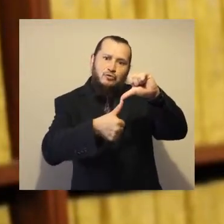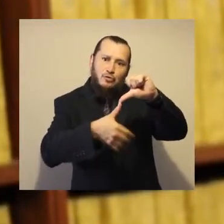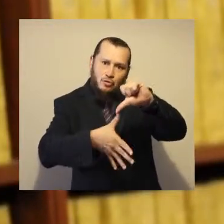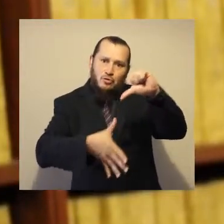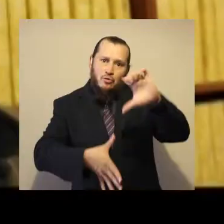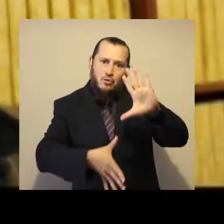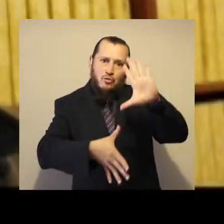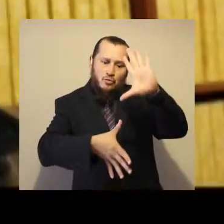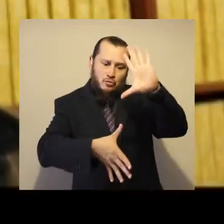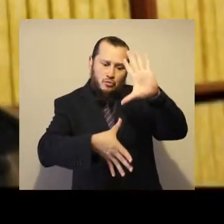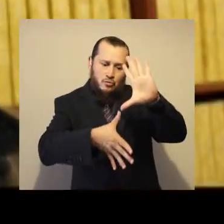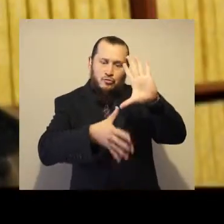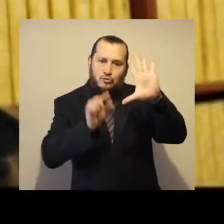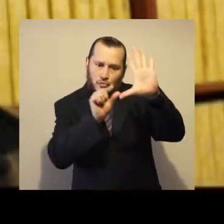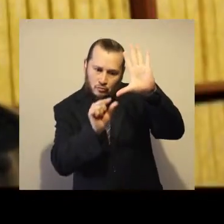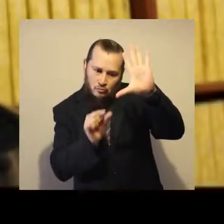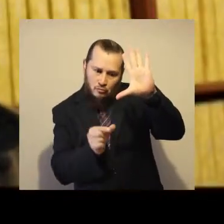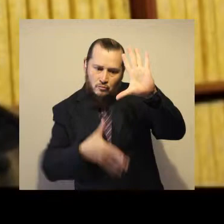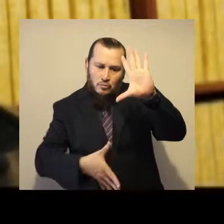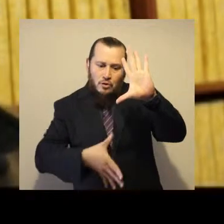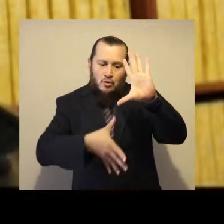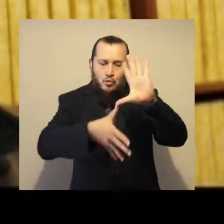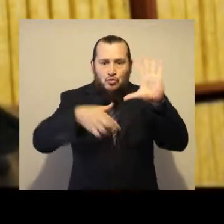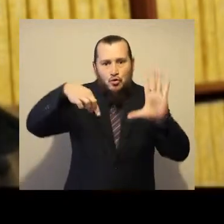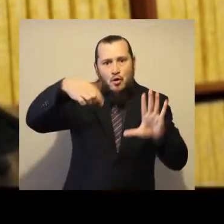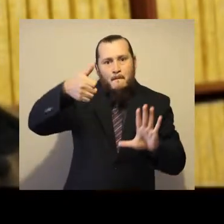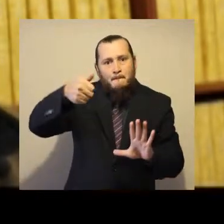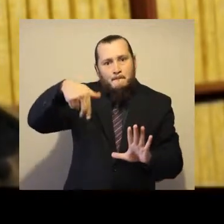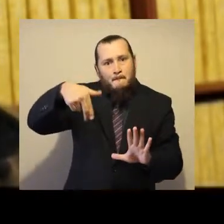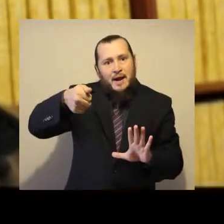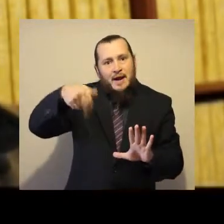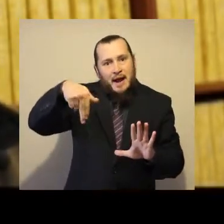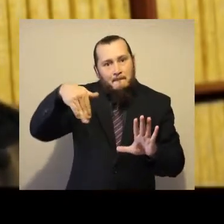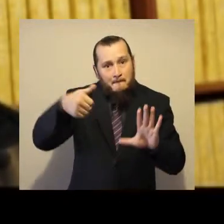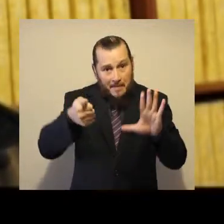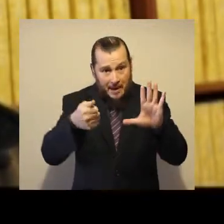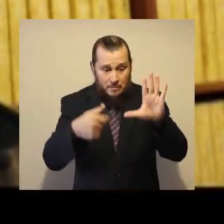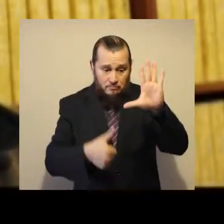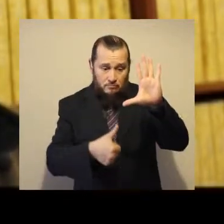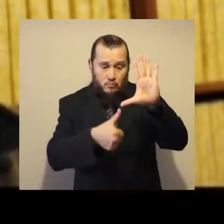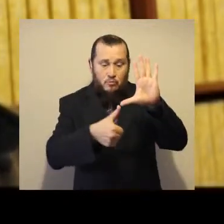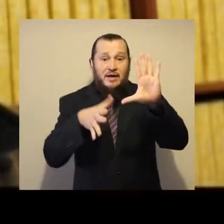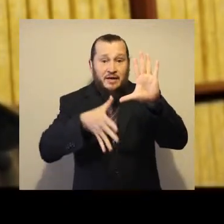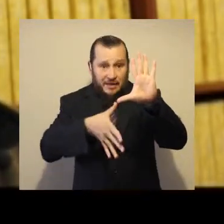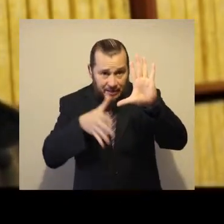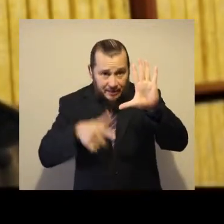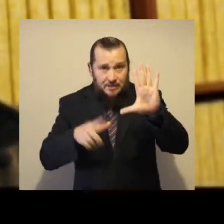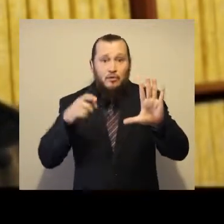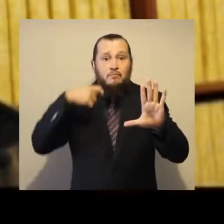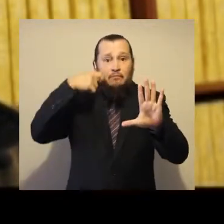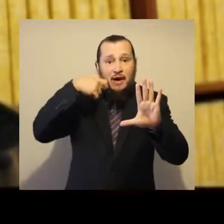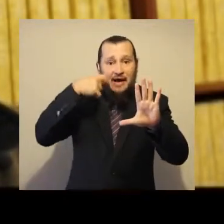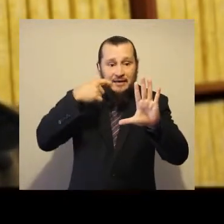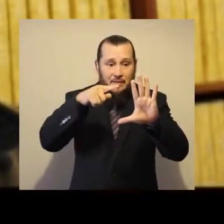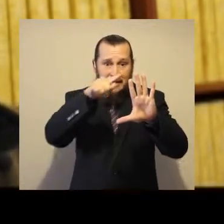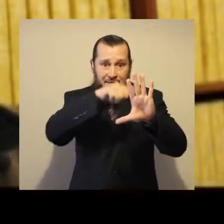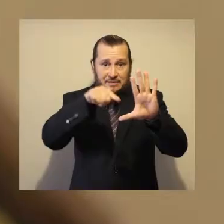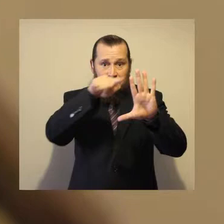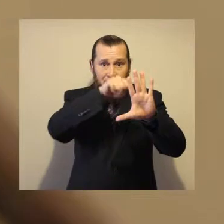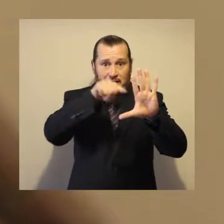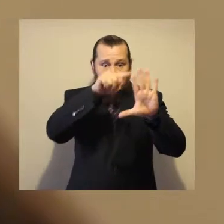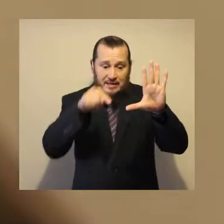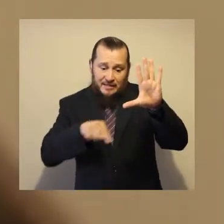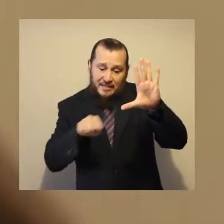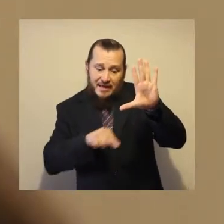con América del Sur a través de lo que hoy conocemos como el Istmo de Panamá, y eso permitió que gran parte de la